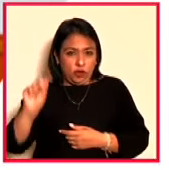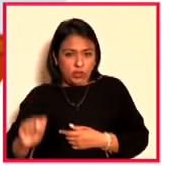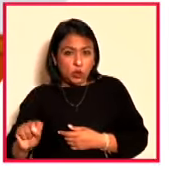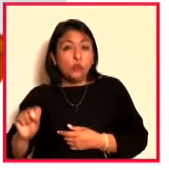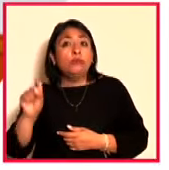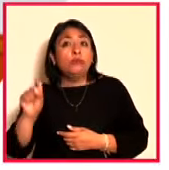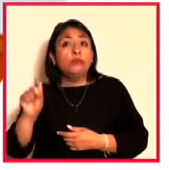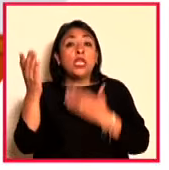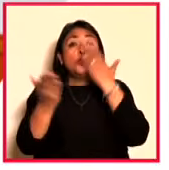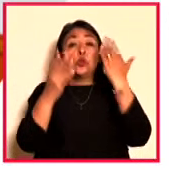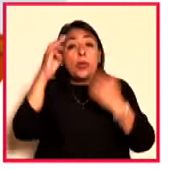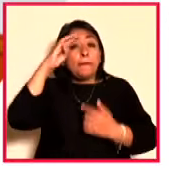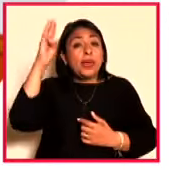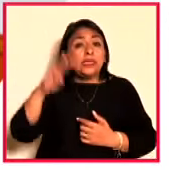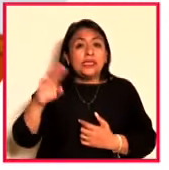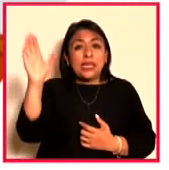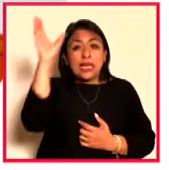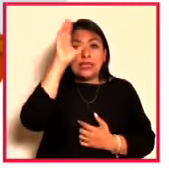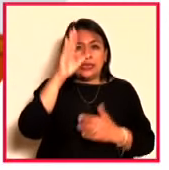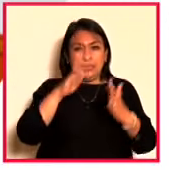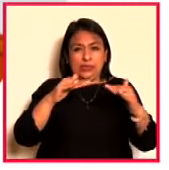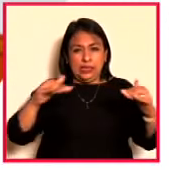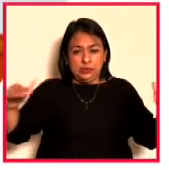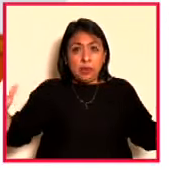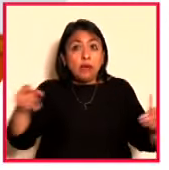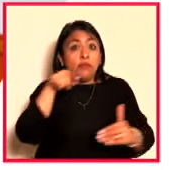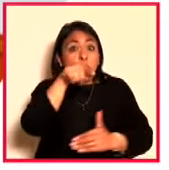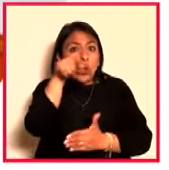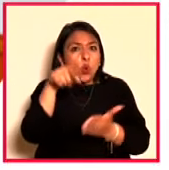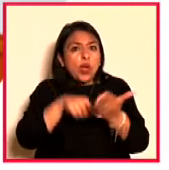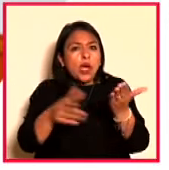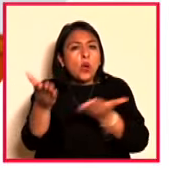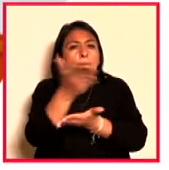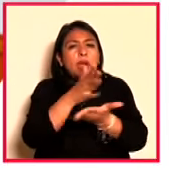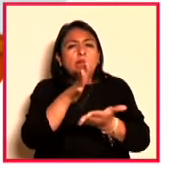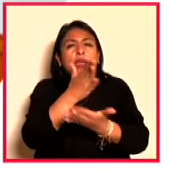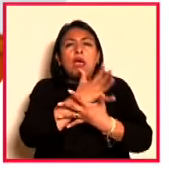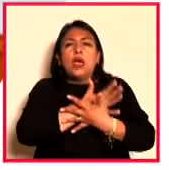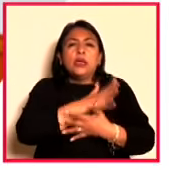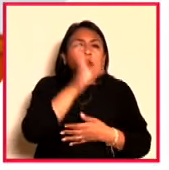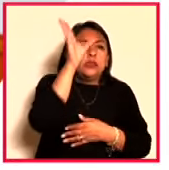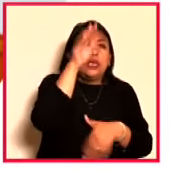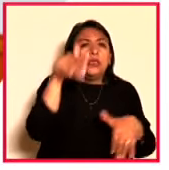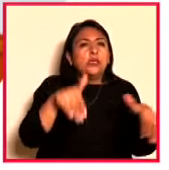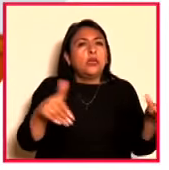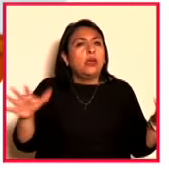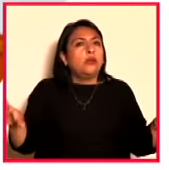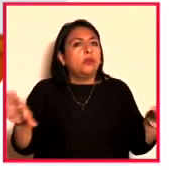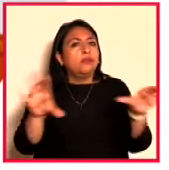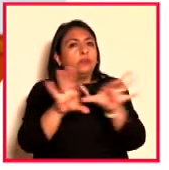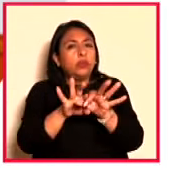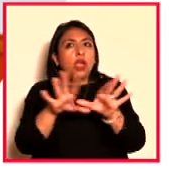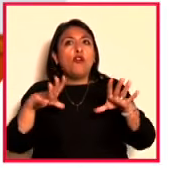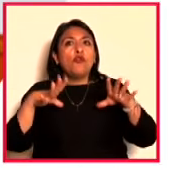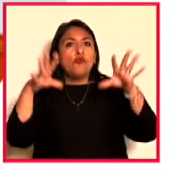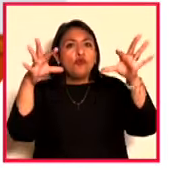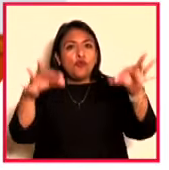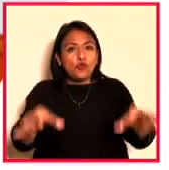en ciencias marinas. En este lugar, logró compartir su pasión por la ciencia y el teatro. Fue así que fundó el ensamble